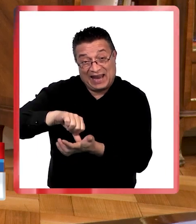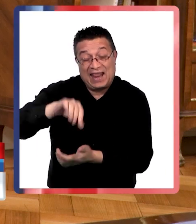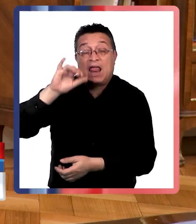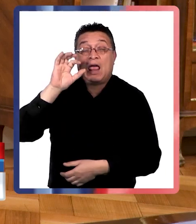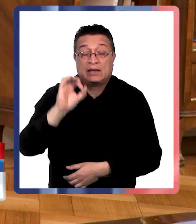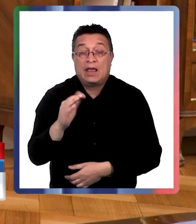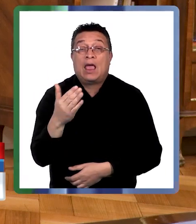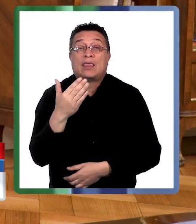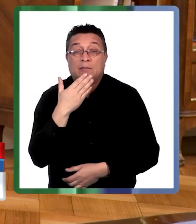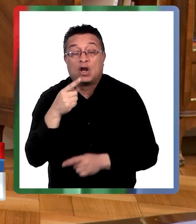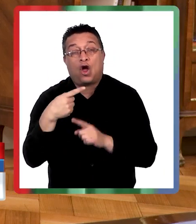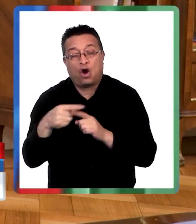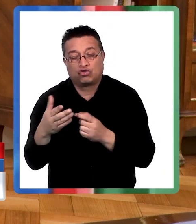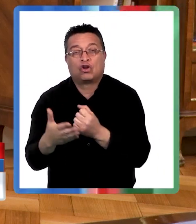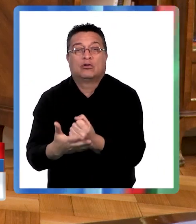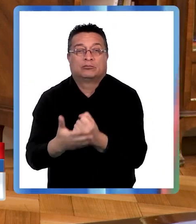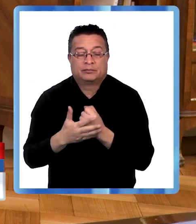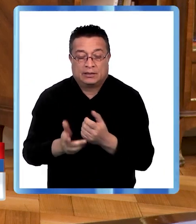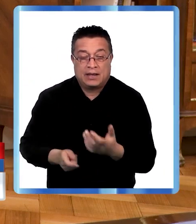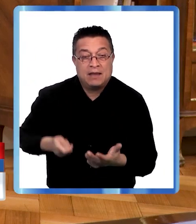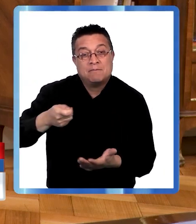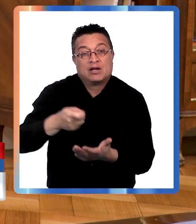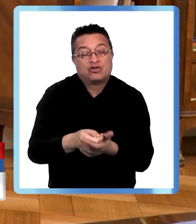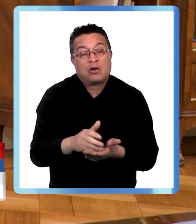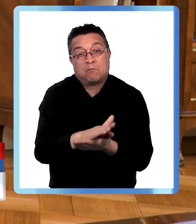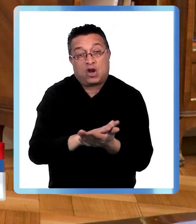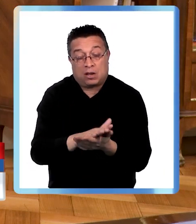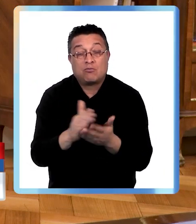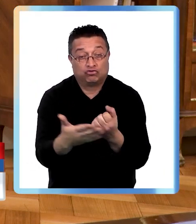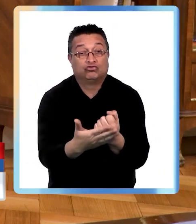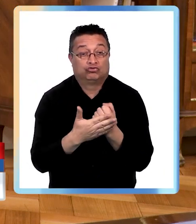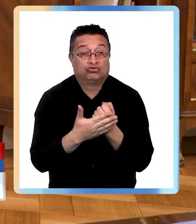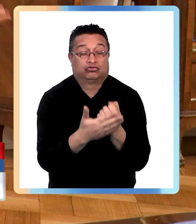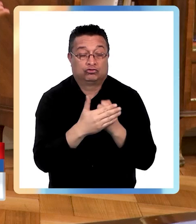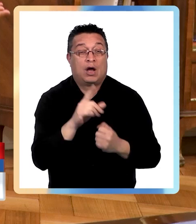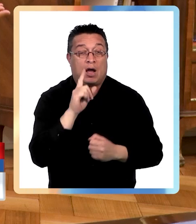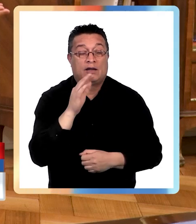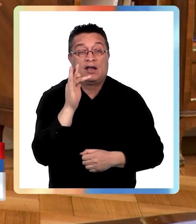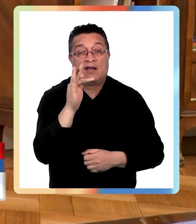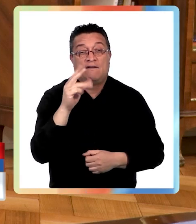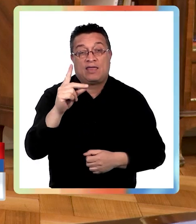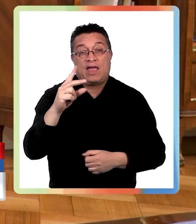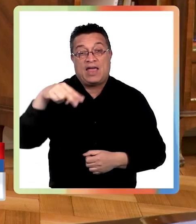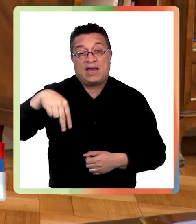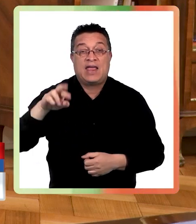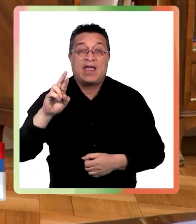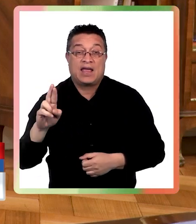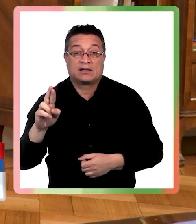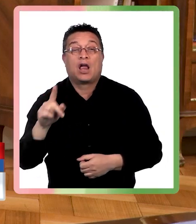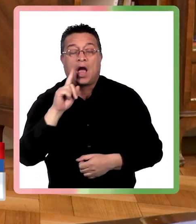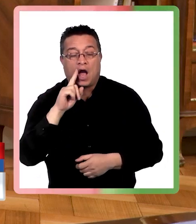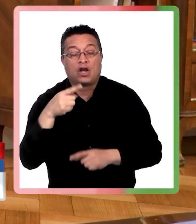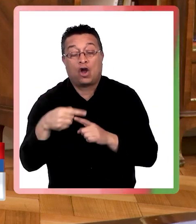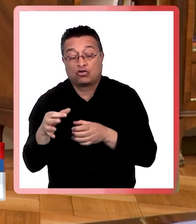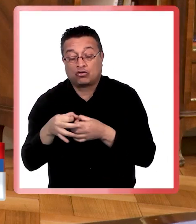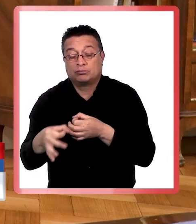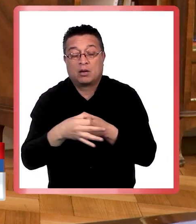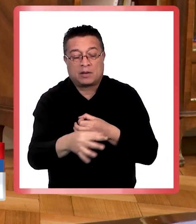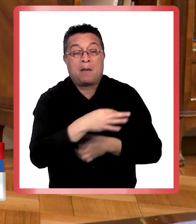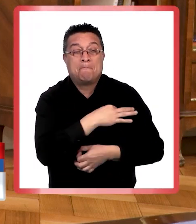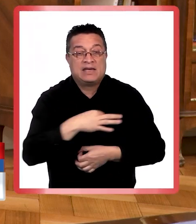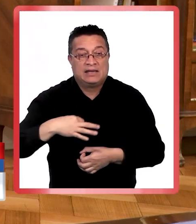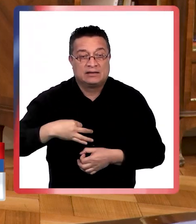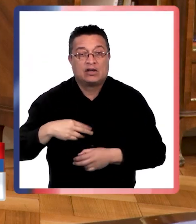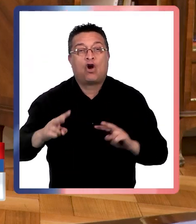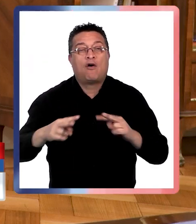otros ámbitos va a tener que haber colaboración? En la inversión, por ejemplo, hay colaboración, porque está el FNDR, pero también hay inversiones sectoriales de los